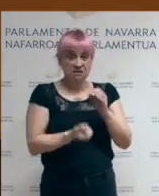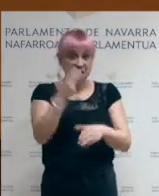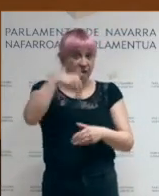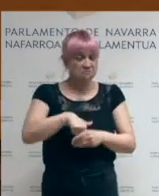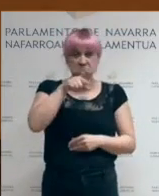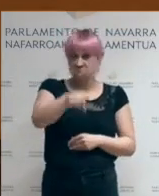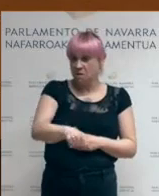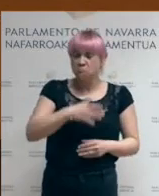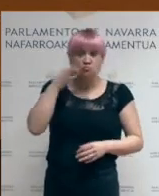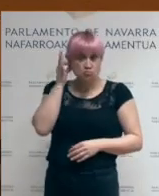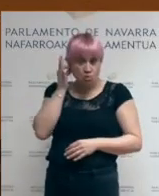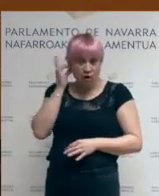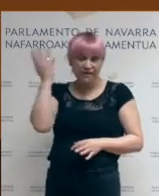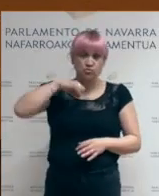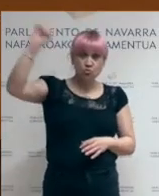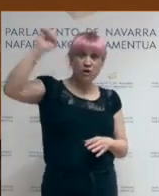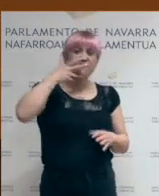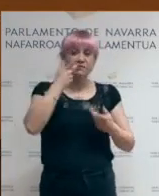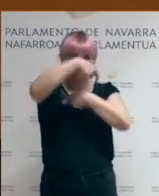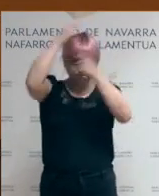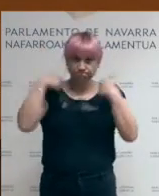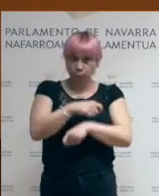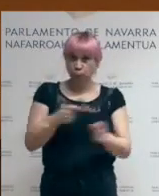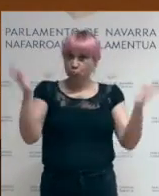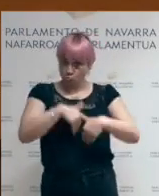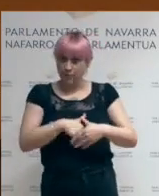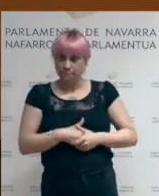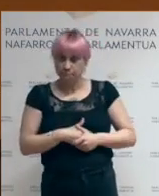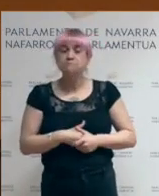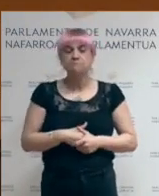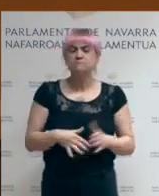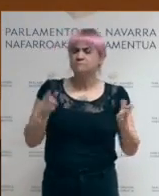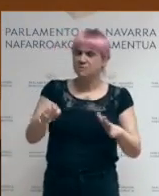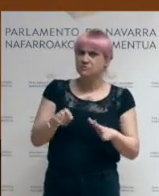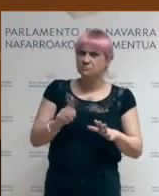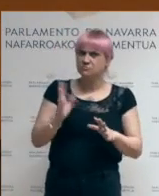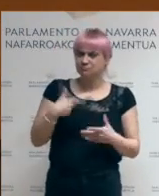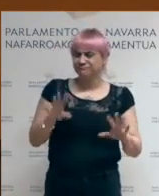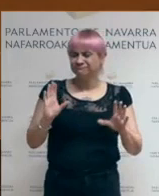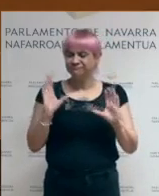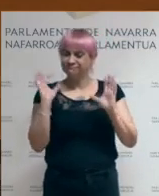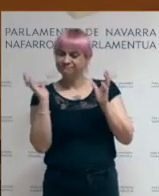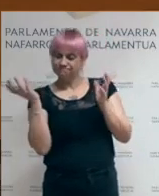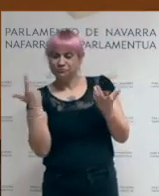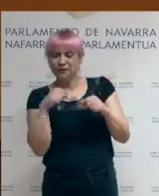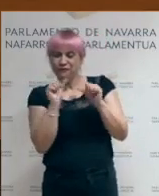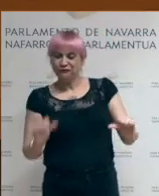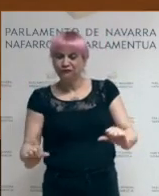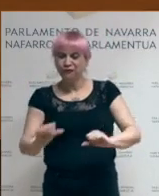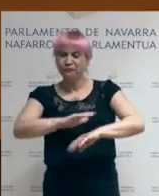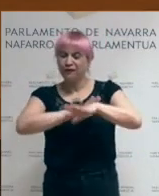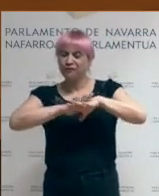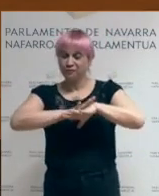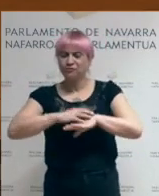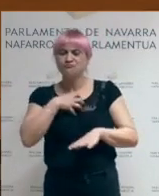mujeres que se atreven a salir a la calle sin el pañuelo por encima del pelo. Regímenes que a usted muchas veces les cuesta mucho condenar.